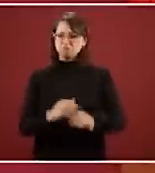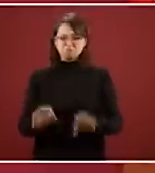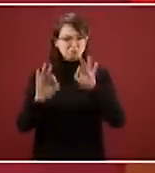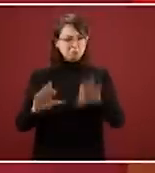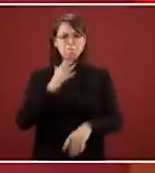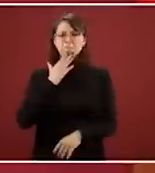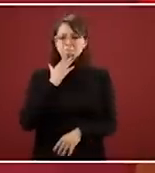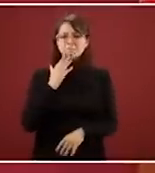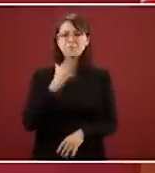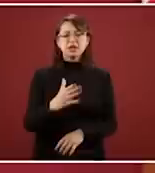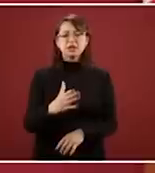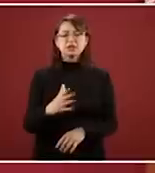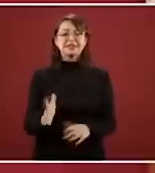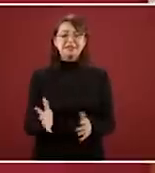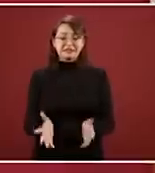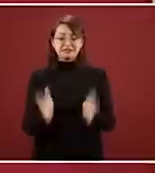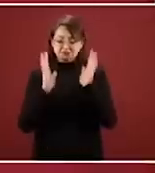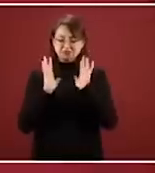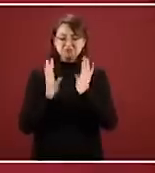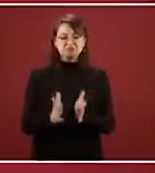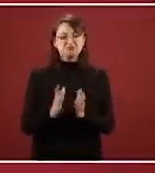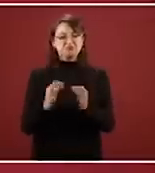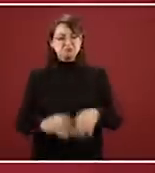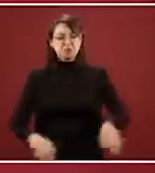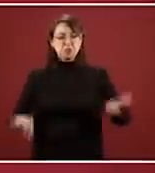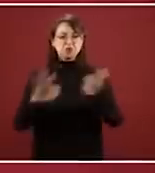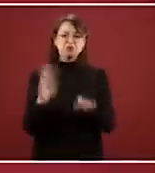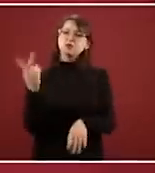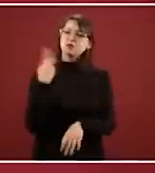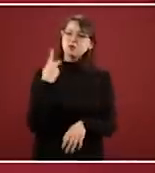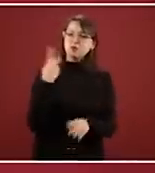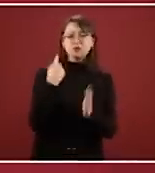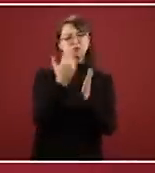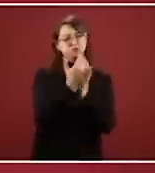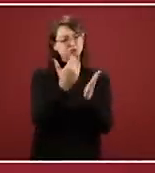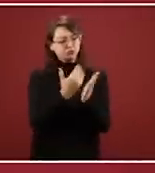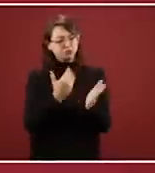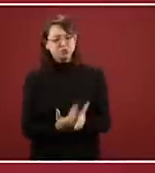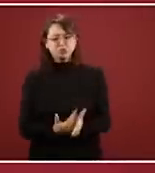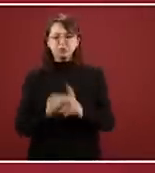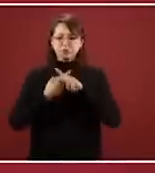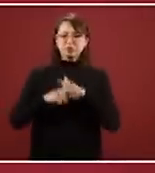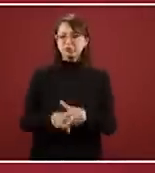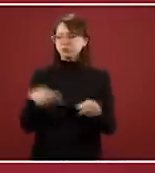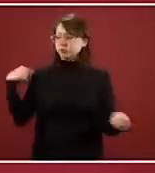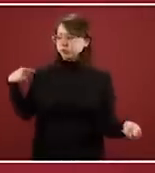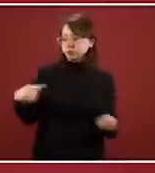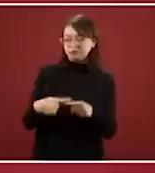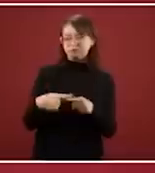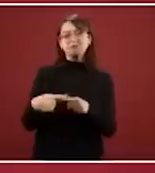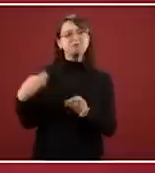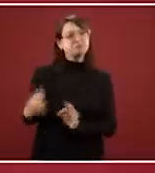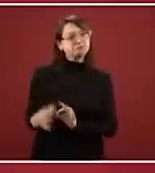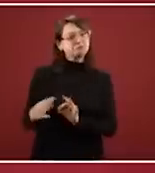definieron las políticas fundamentales y ya se están aplicando con buenos resultados.